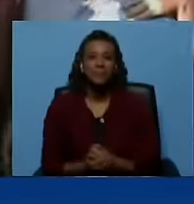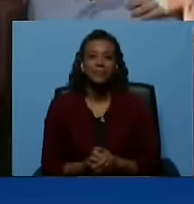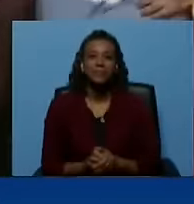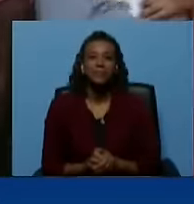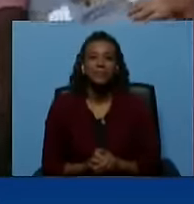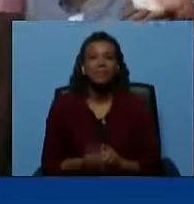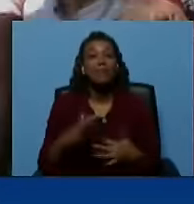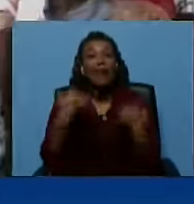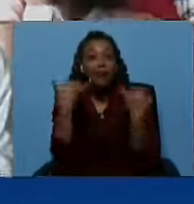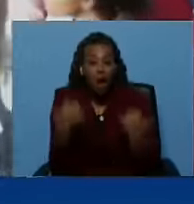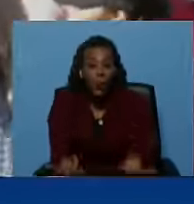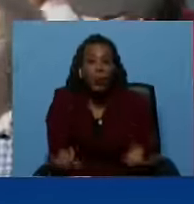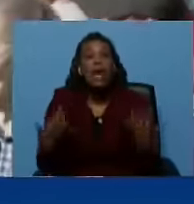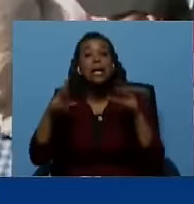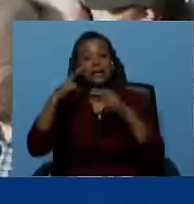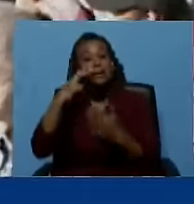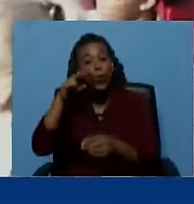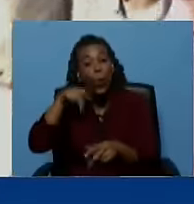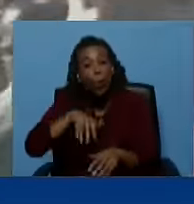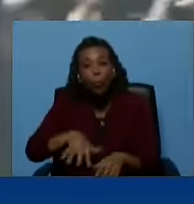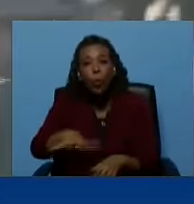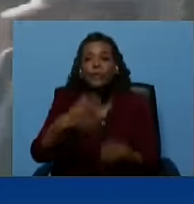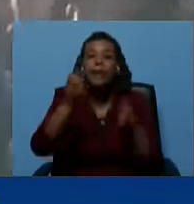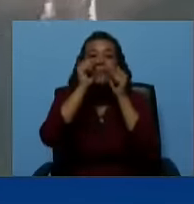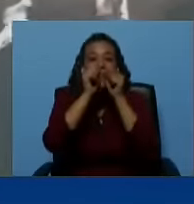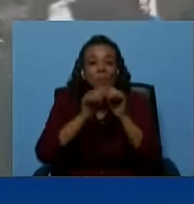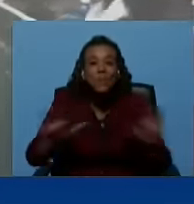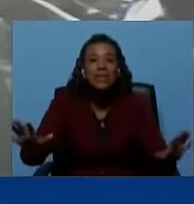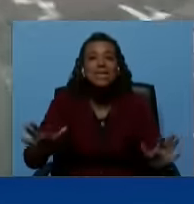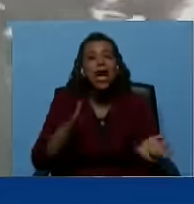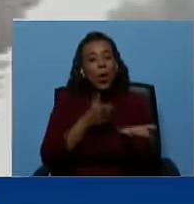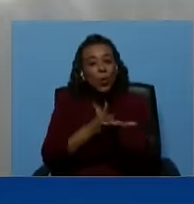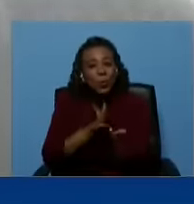Bueno sigo mi camino Que Dios me los